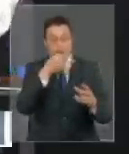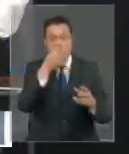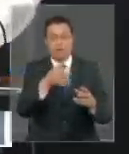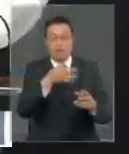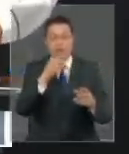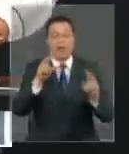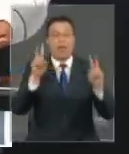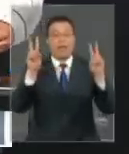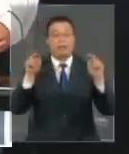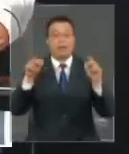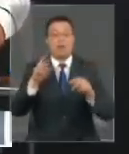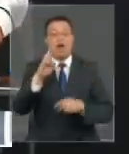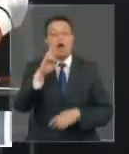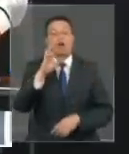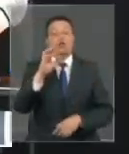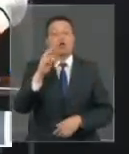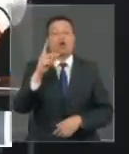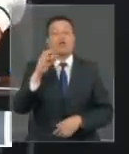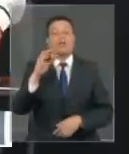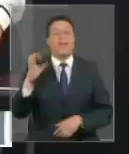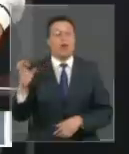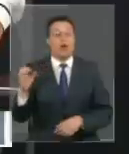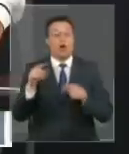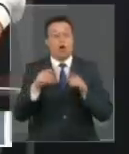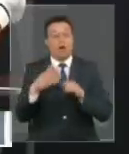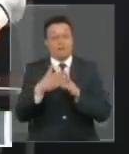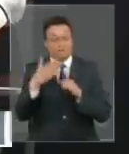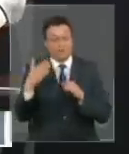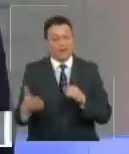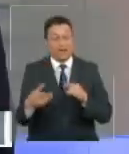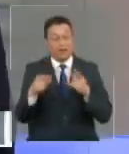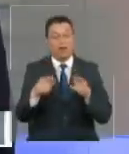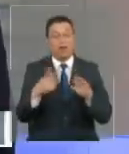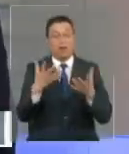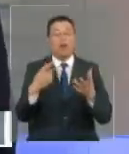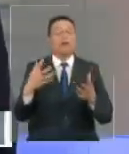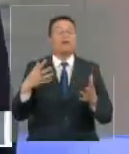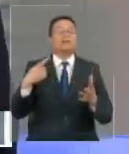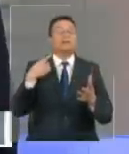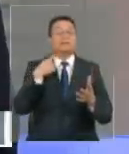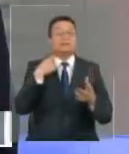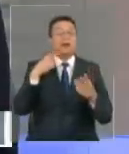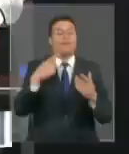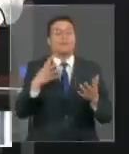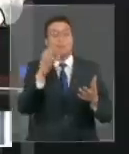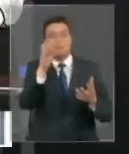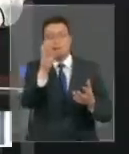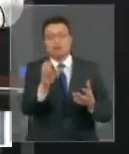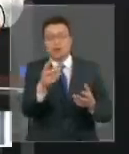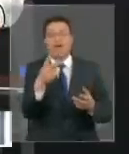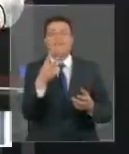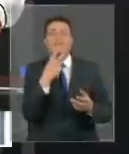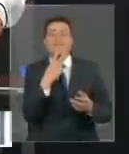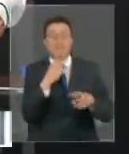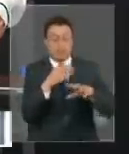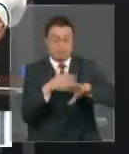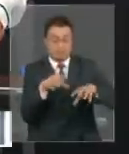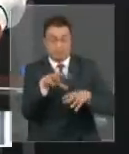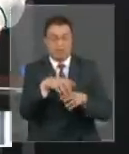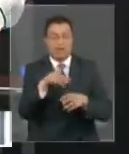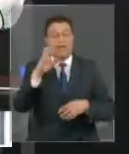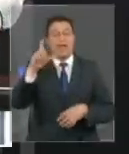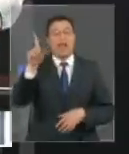tema de el rodeo finalmente... ¿Cuánto le afecta a la persona que vive en Recoleta, al vecino que tiene el sector